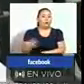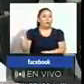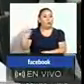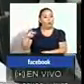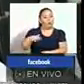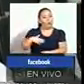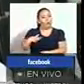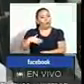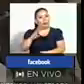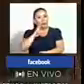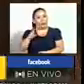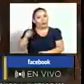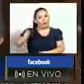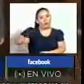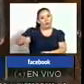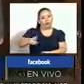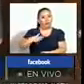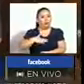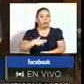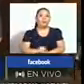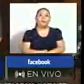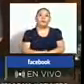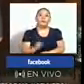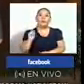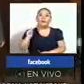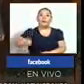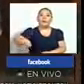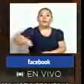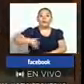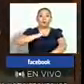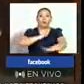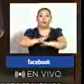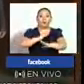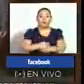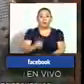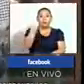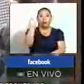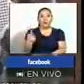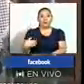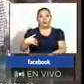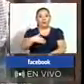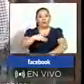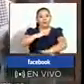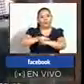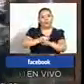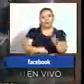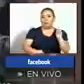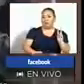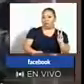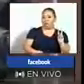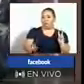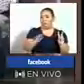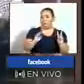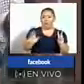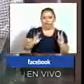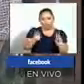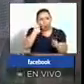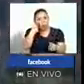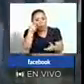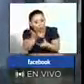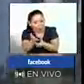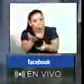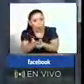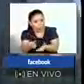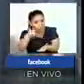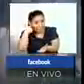es el que va a responder por eso. Los abogados defensores de los exministros de la Defensa sostienen que no hay una acusación robusta